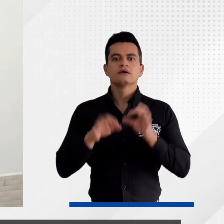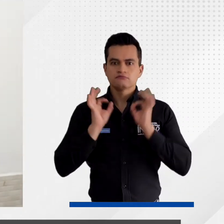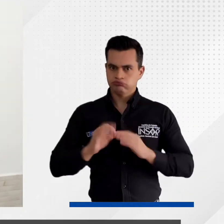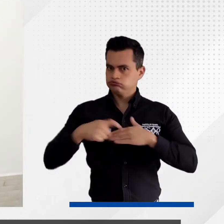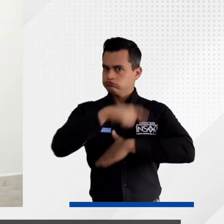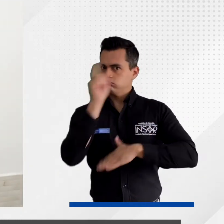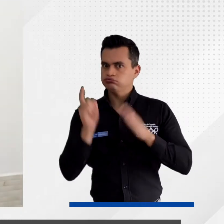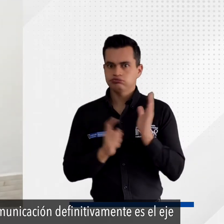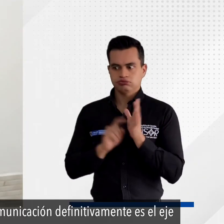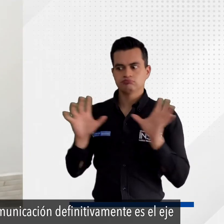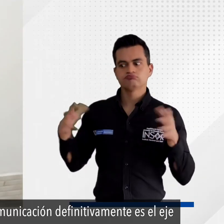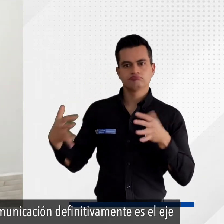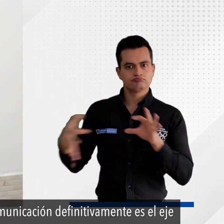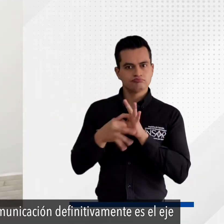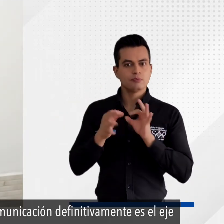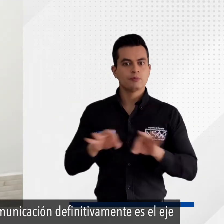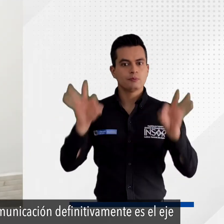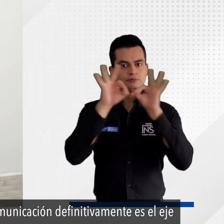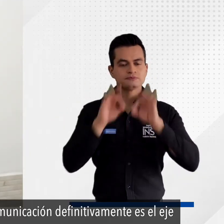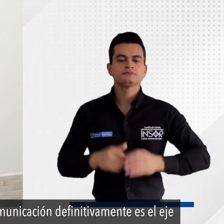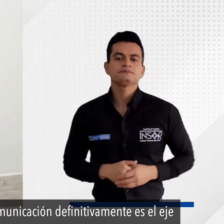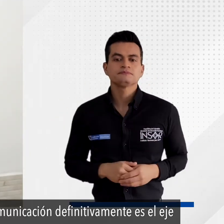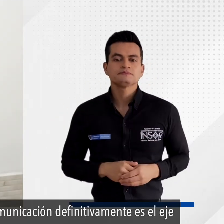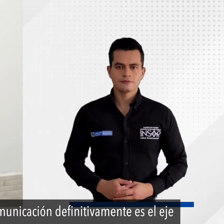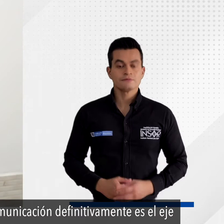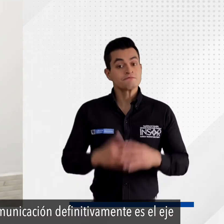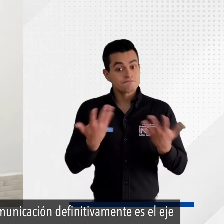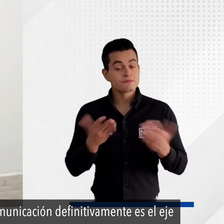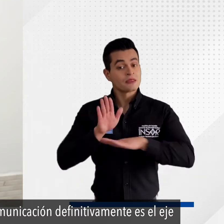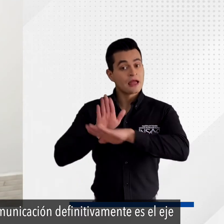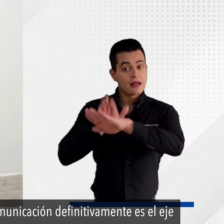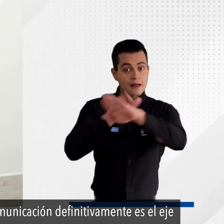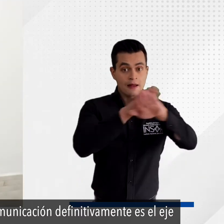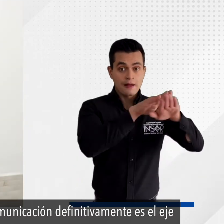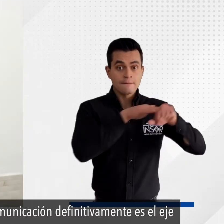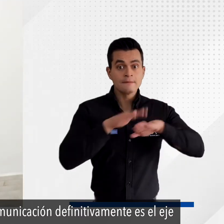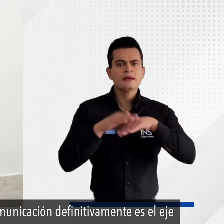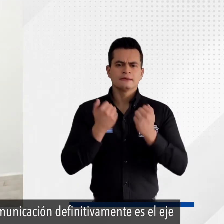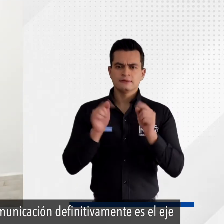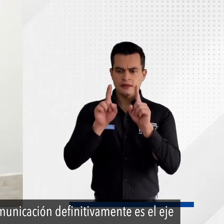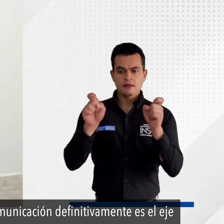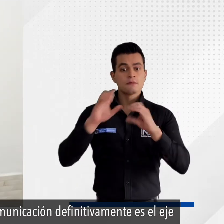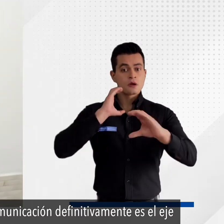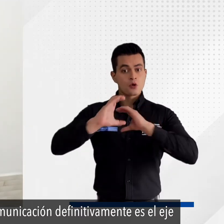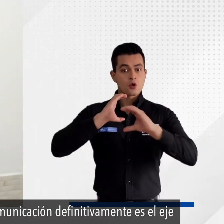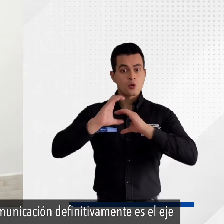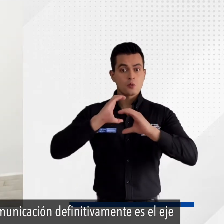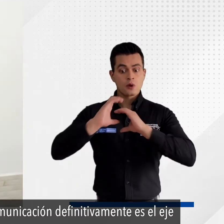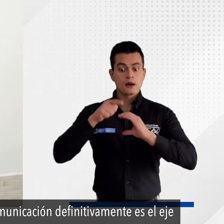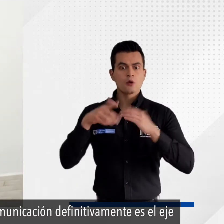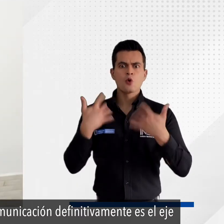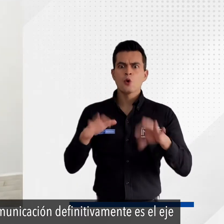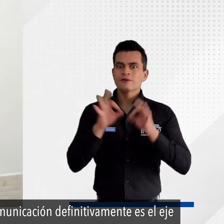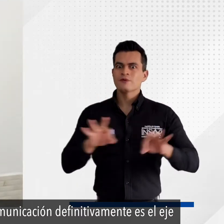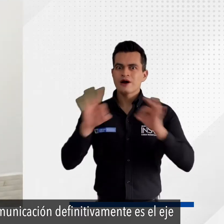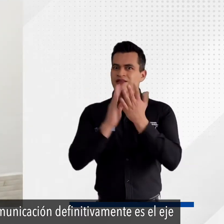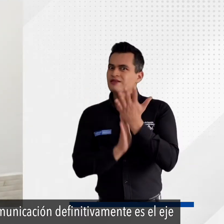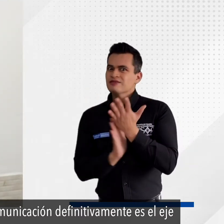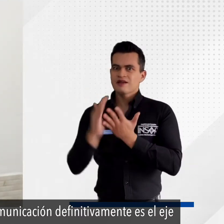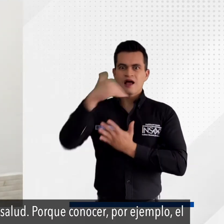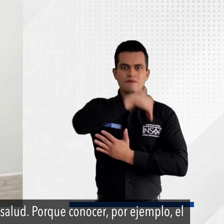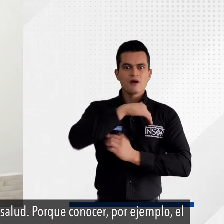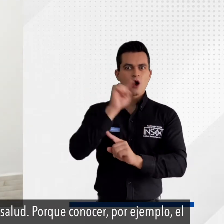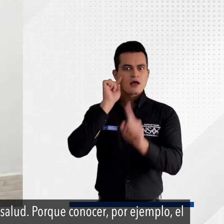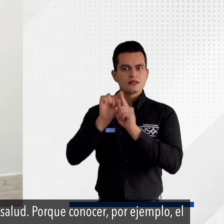y en conjunto. Por lo tanto, si nosotros hablamos de que esta comunicación definitivamente es el eje transversal del desarrollo de una